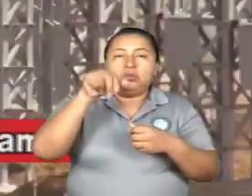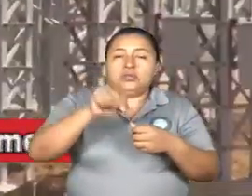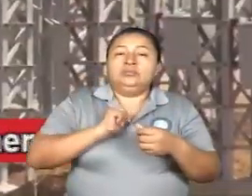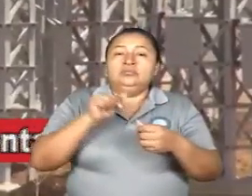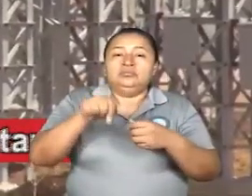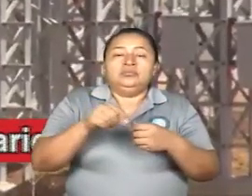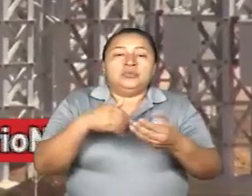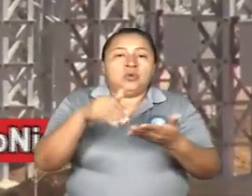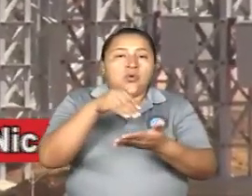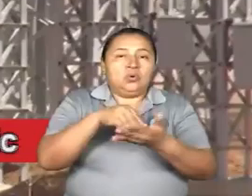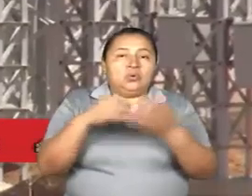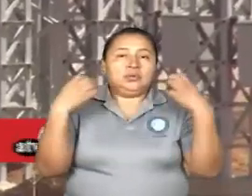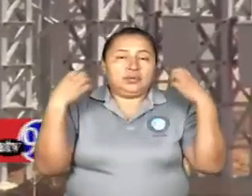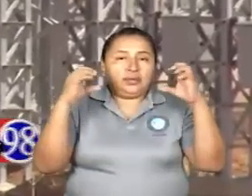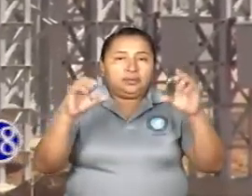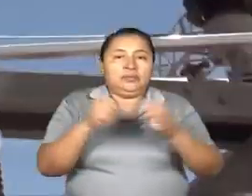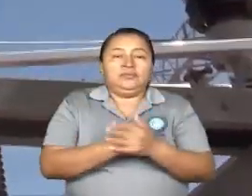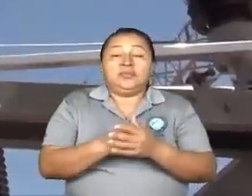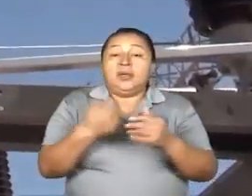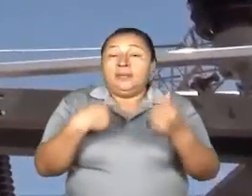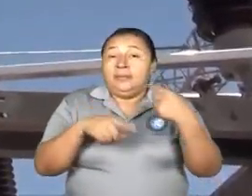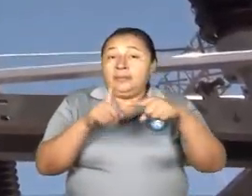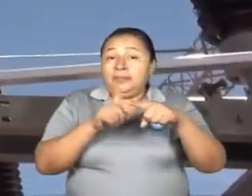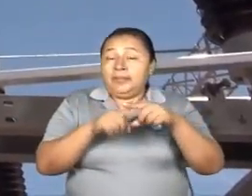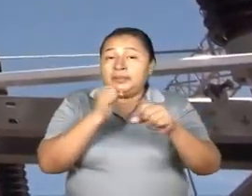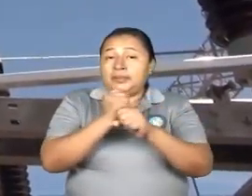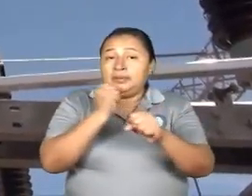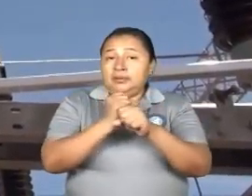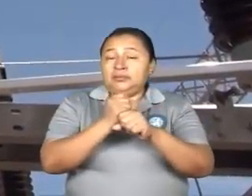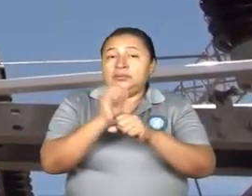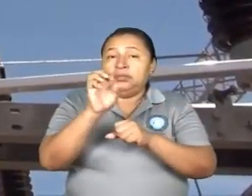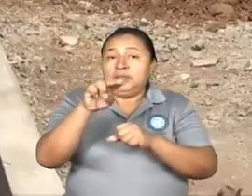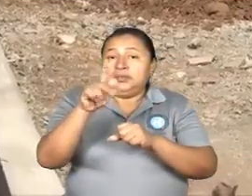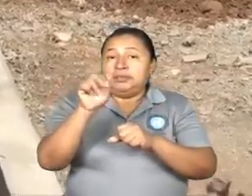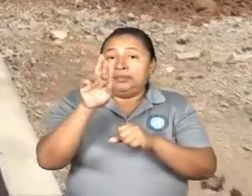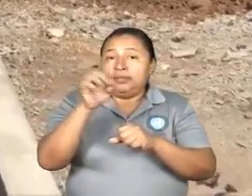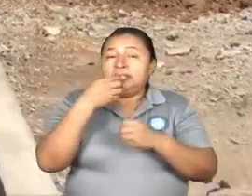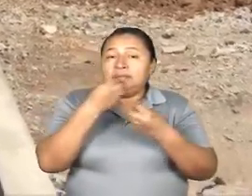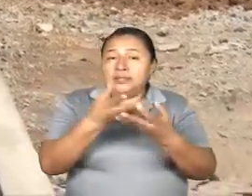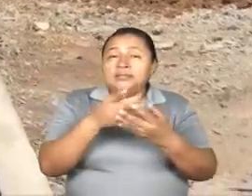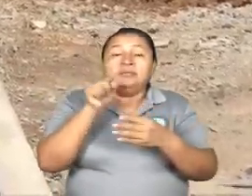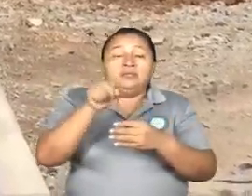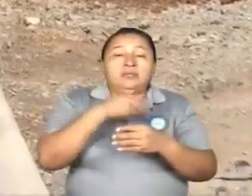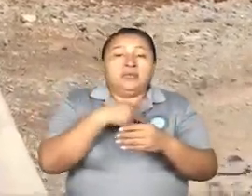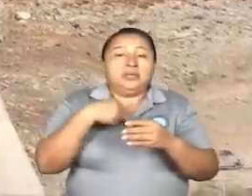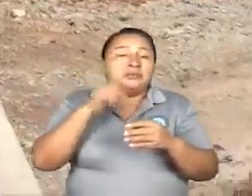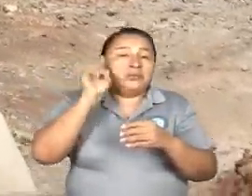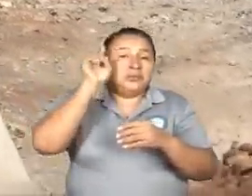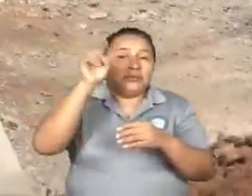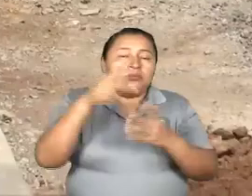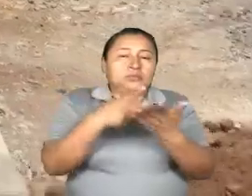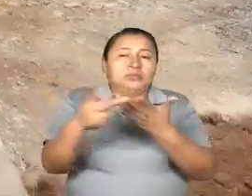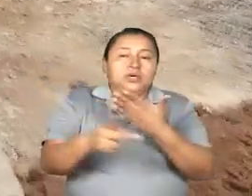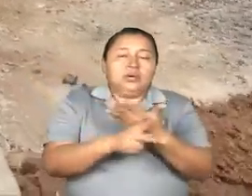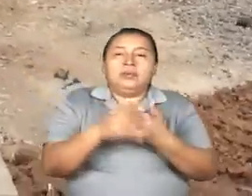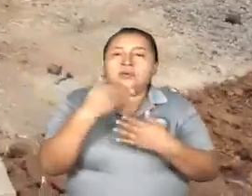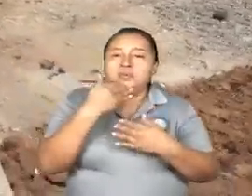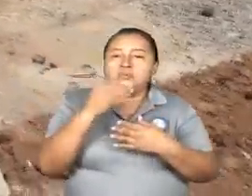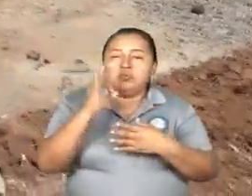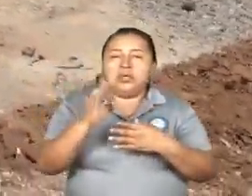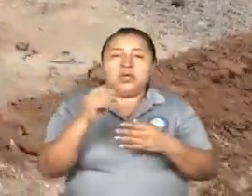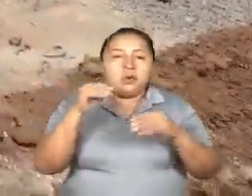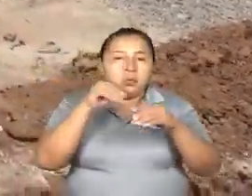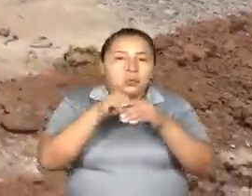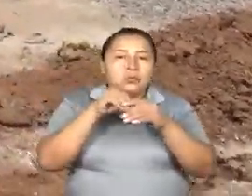Caribe. Complementario a estas obras, la Empresa Nacional de Transmisión Eléctrica continúa desarrollando programas de eficiencia